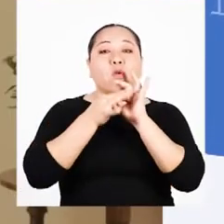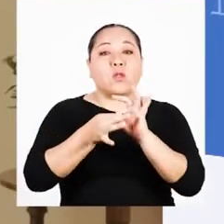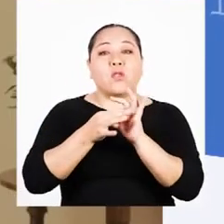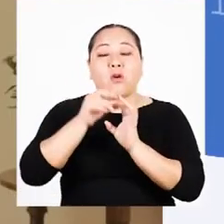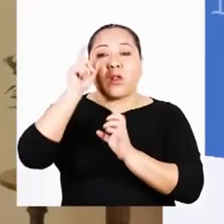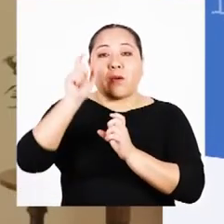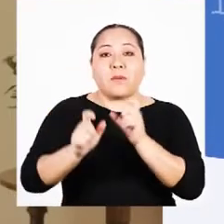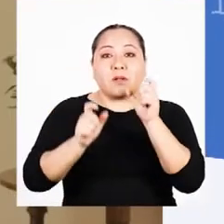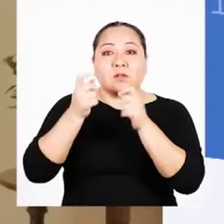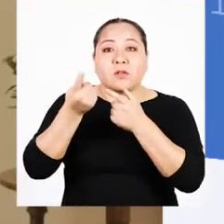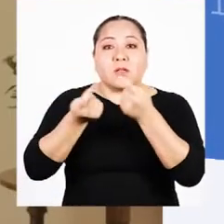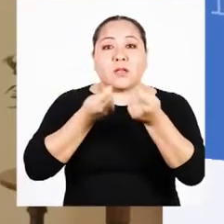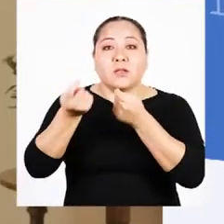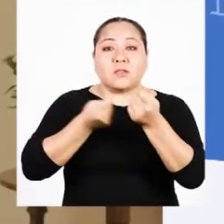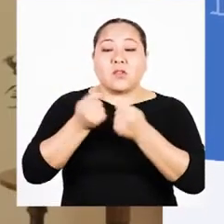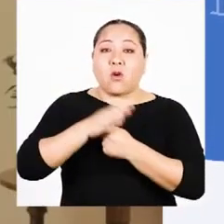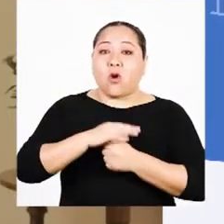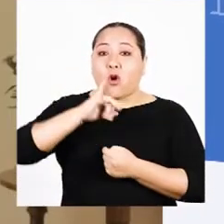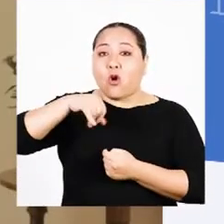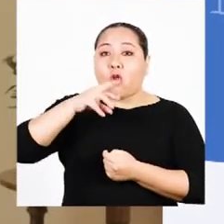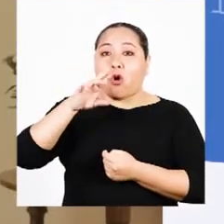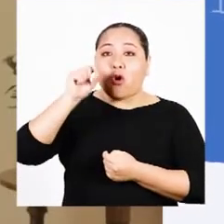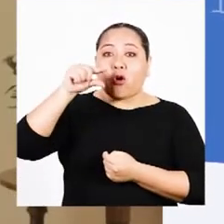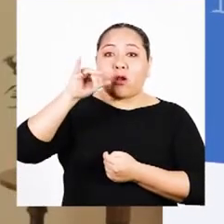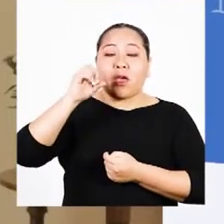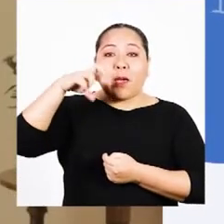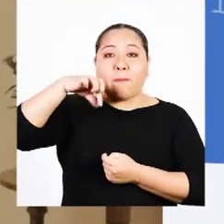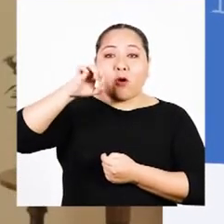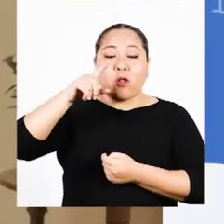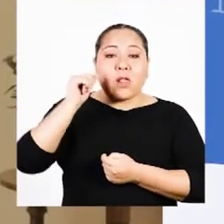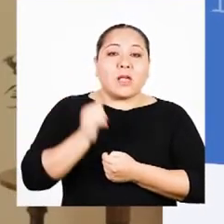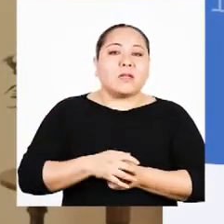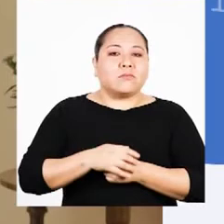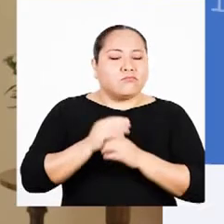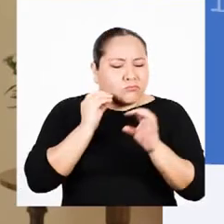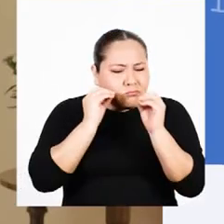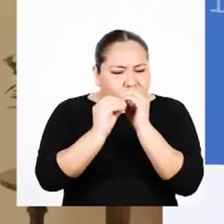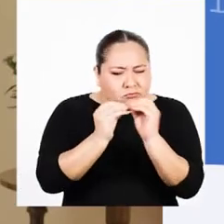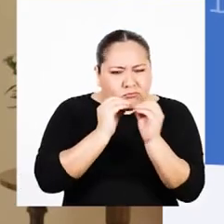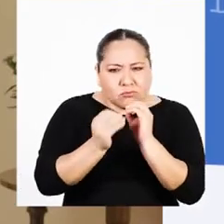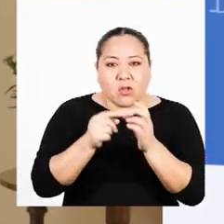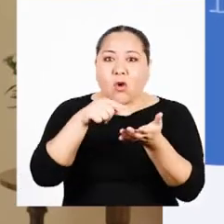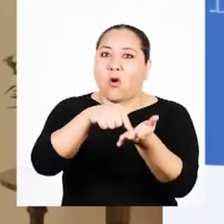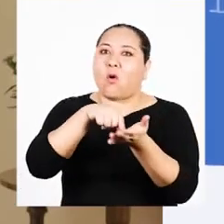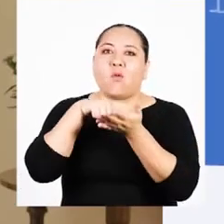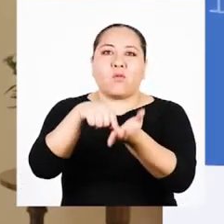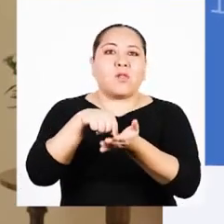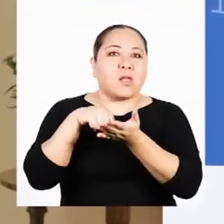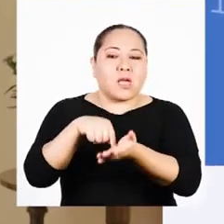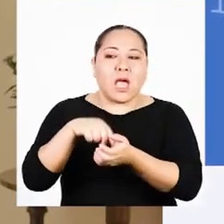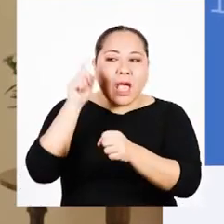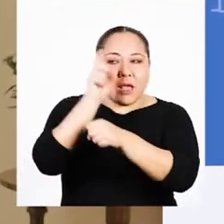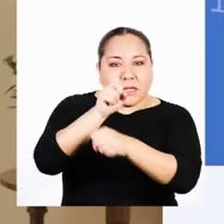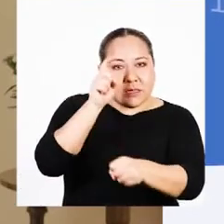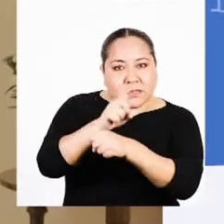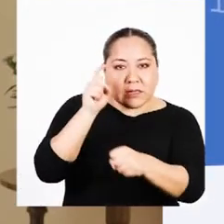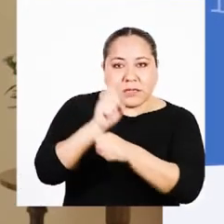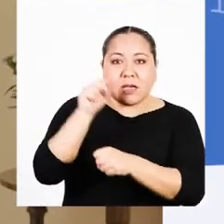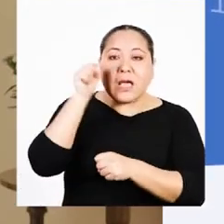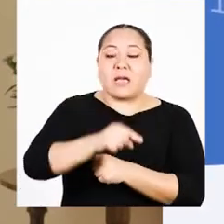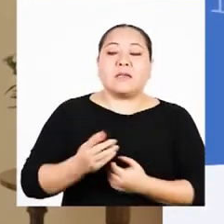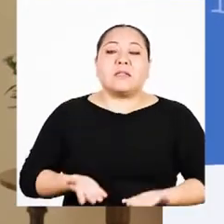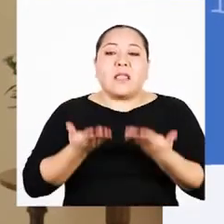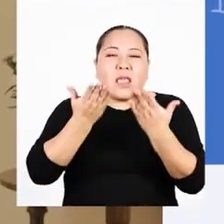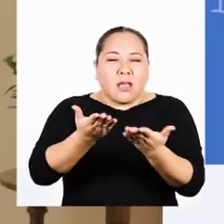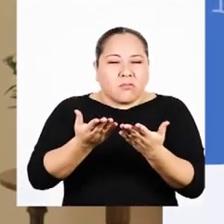mano con el gestor de dicha reforma, Jorge Polar, se insistió en la obligatoriedad de la